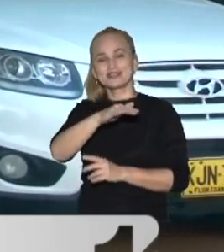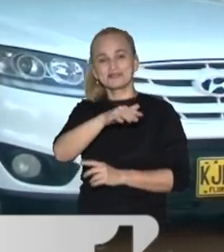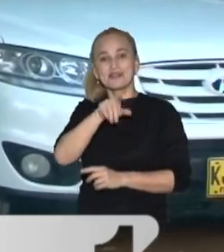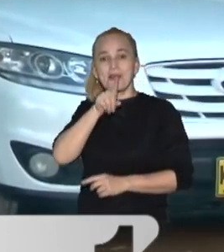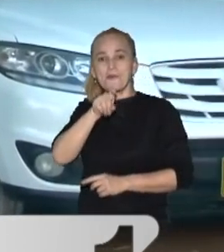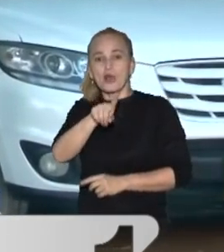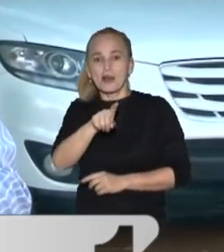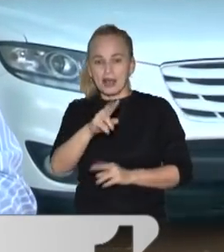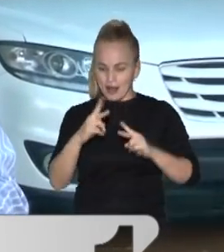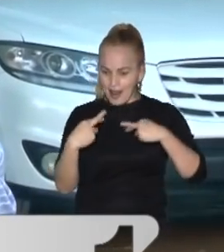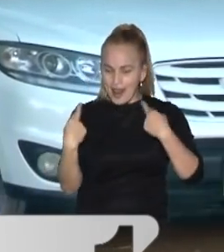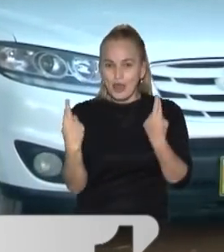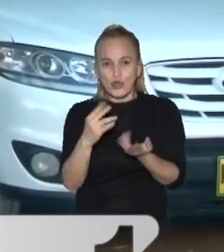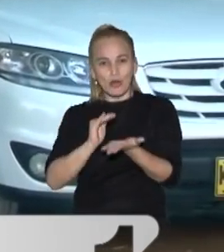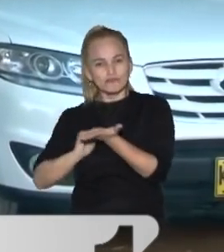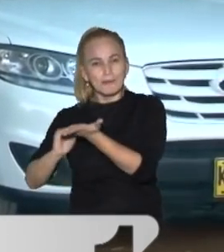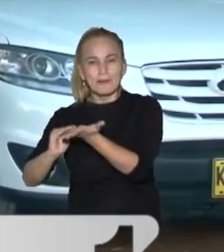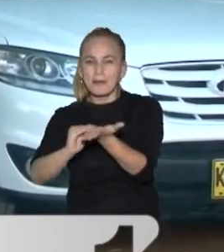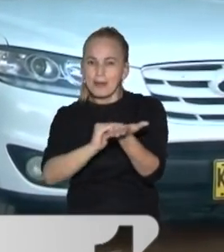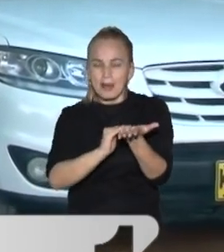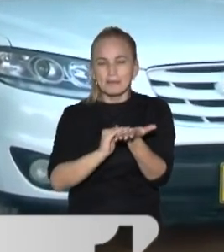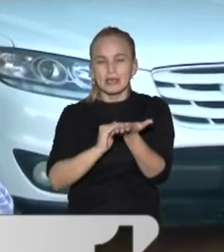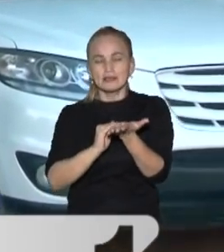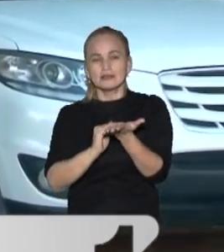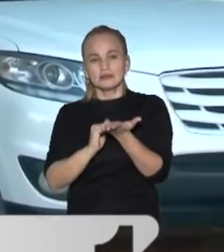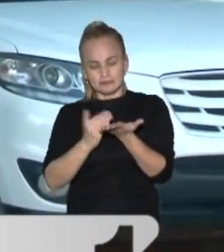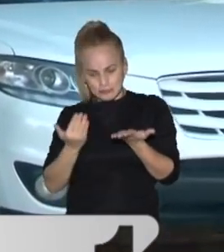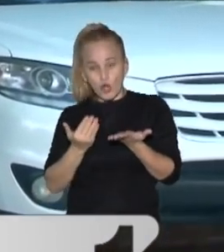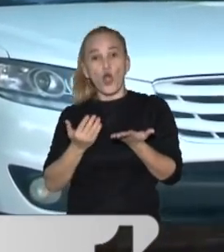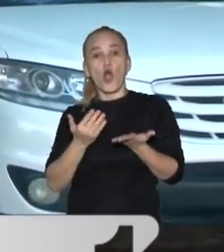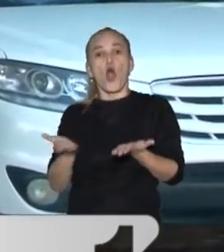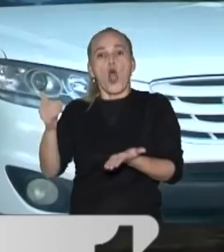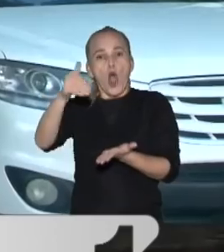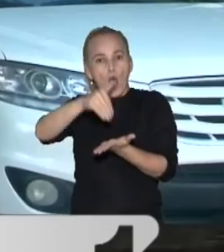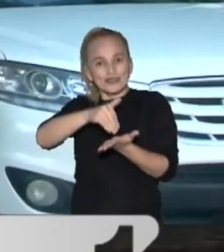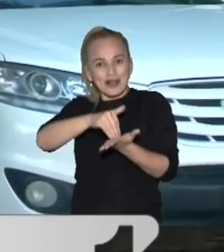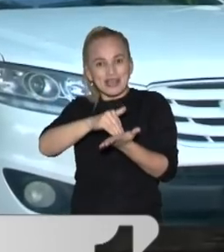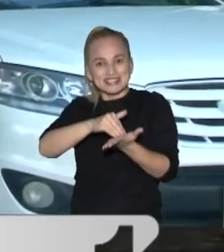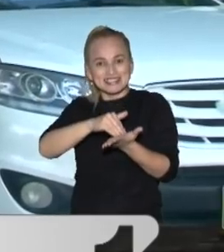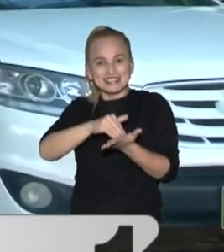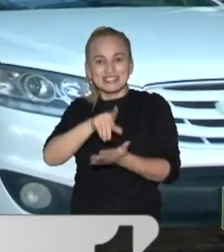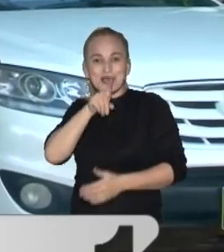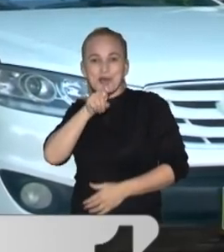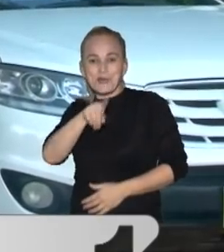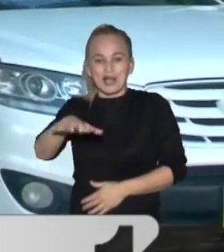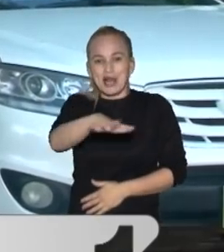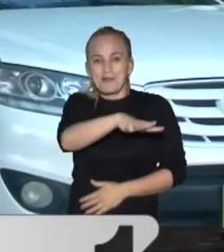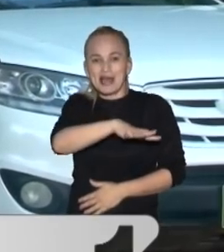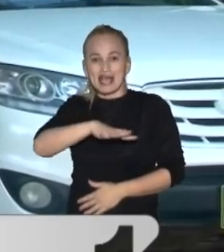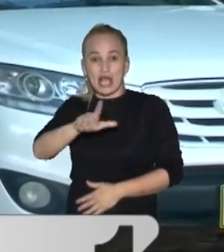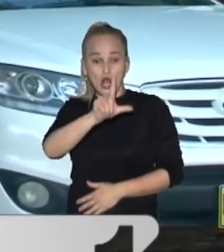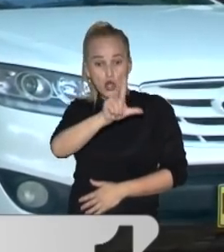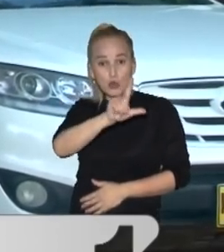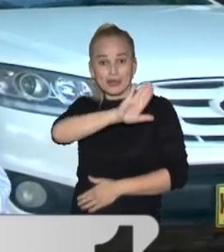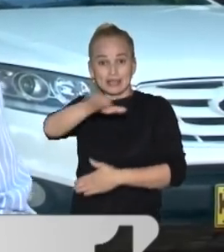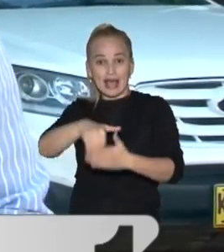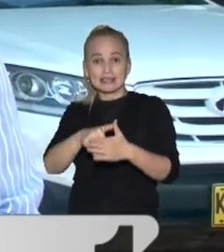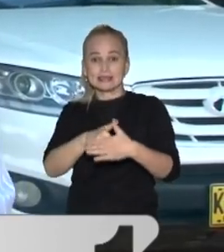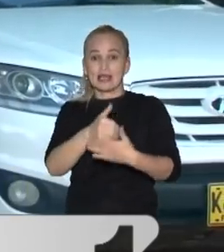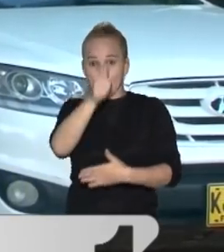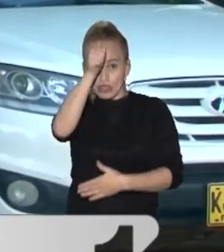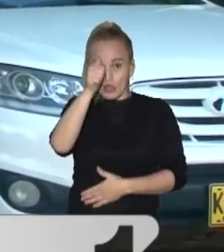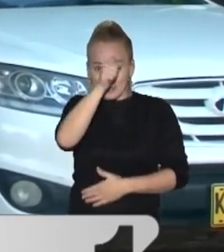se tomaron unas medidas, la cual vuelve el toque de queda al área metropolitana de Bucaramanga de lunes a domingo